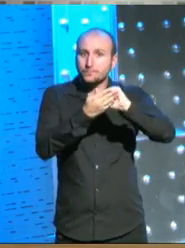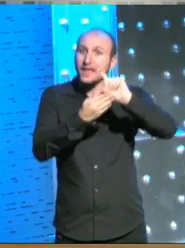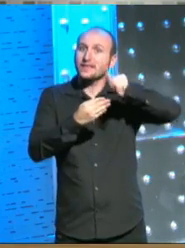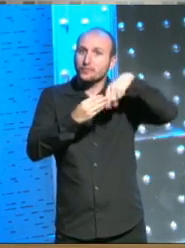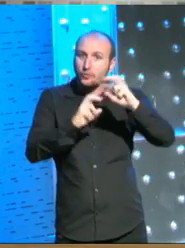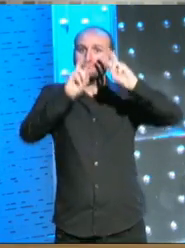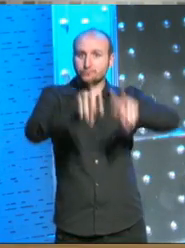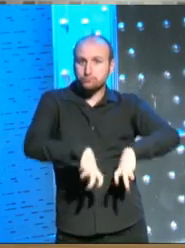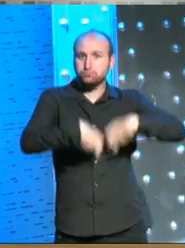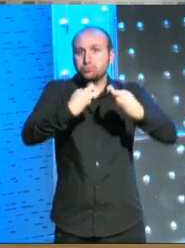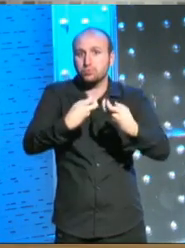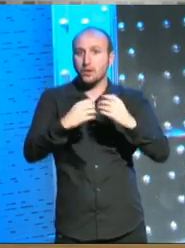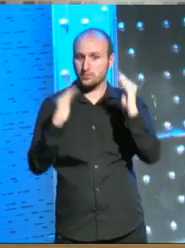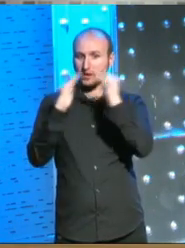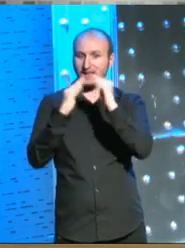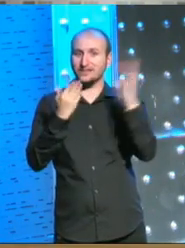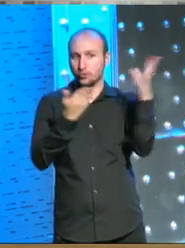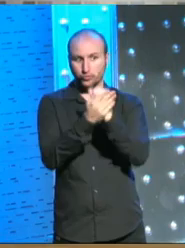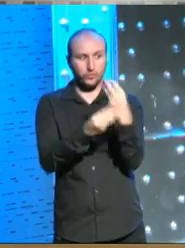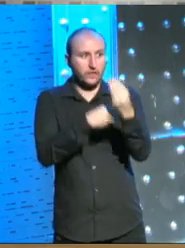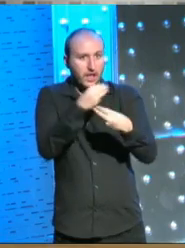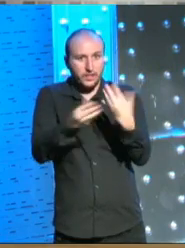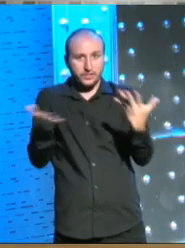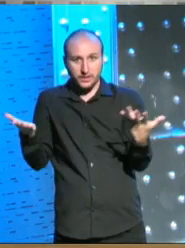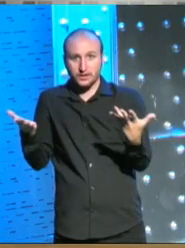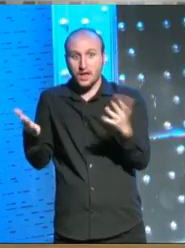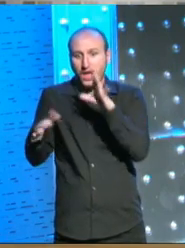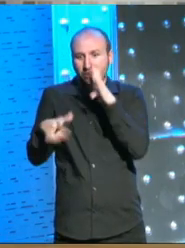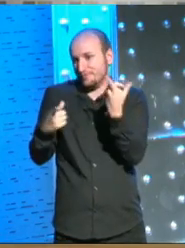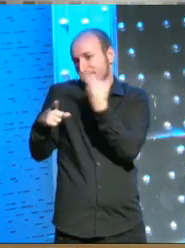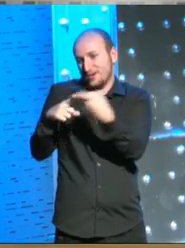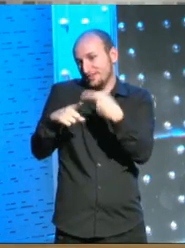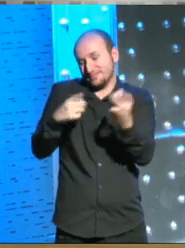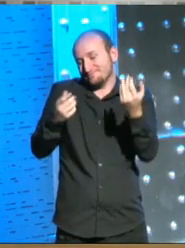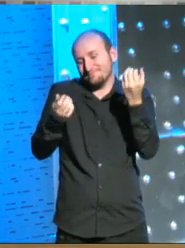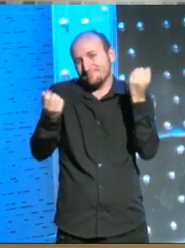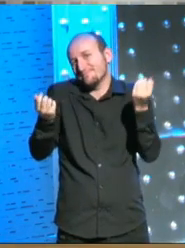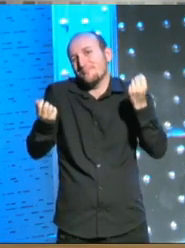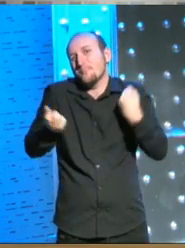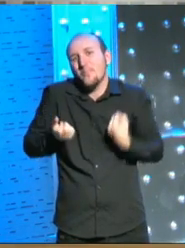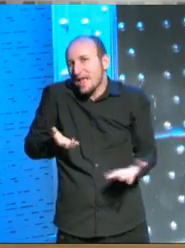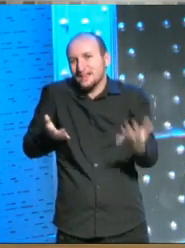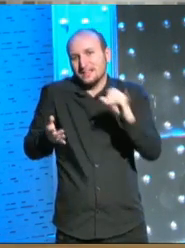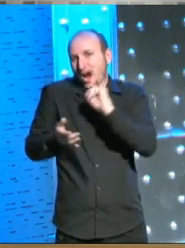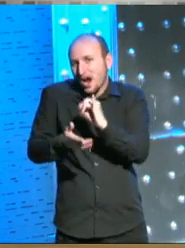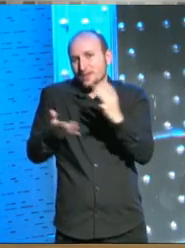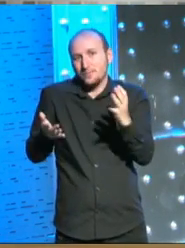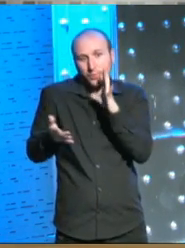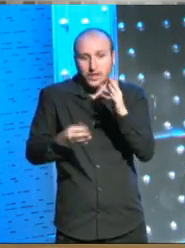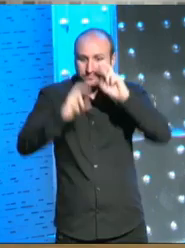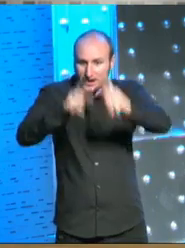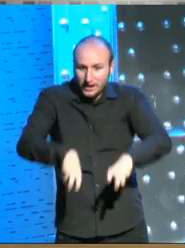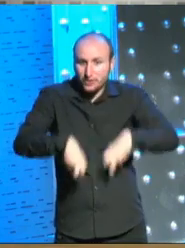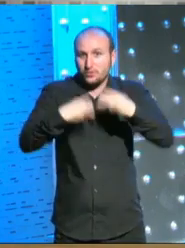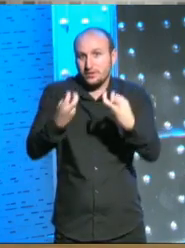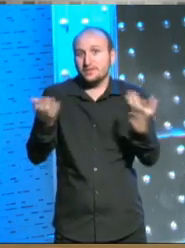hemos hecho todos en nuestras casas. Y ahora tenemos estas mierdas que tenemos porque era bórrese y reutilícese, ¿eh? Y a la 6ª